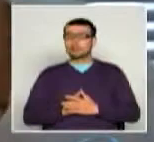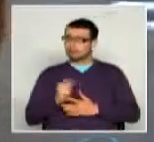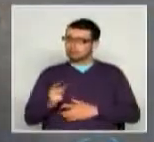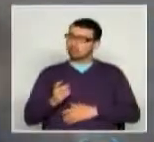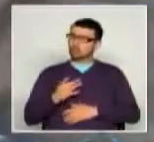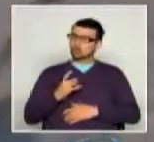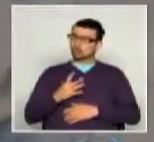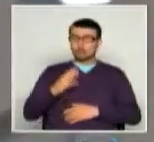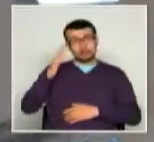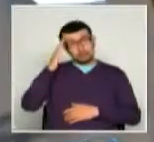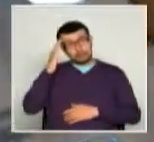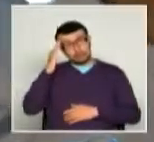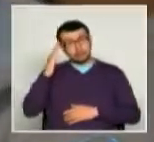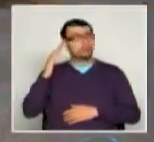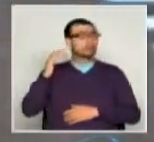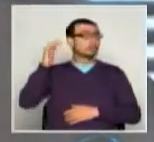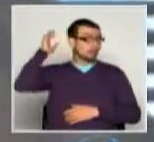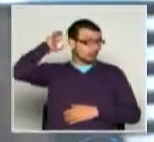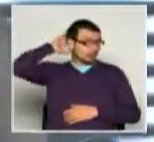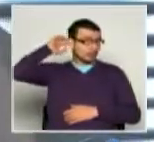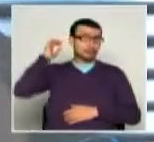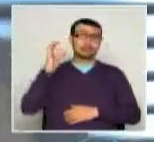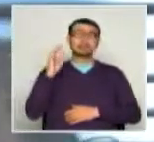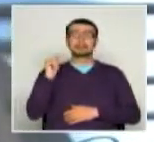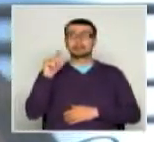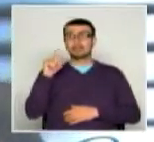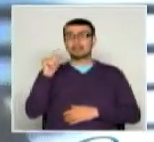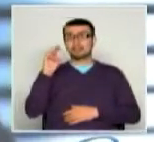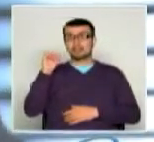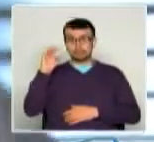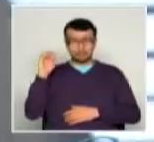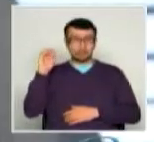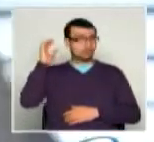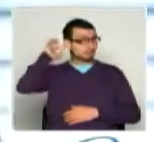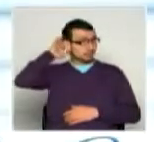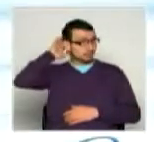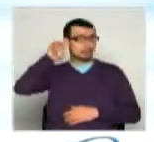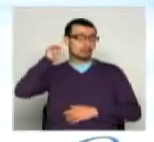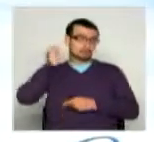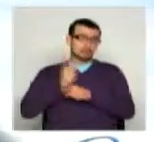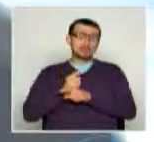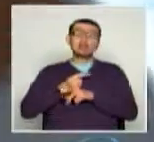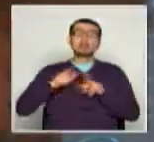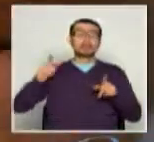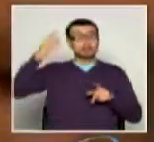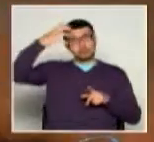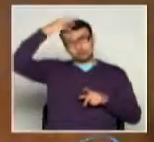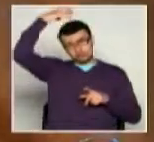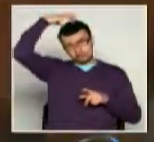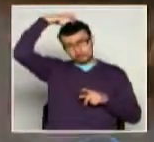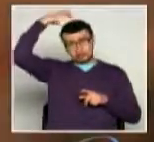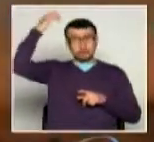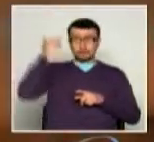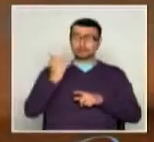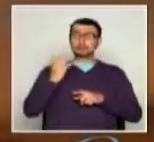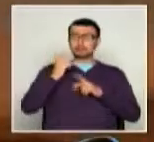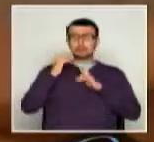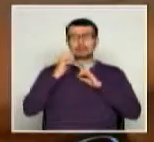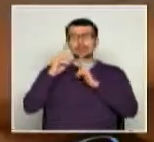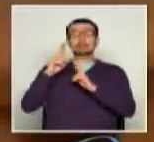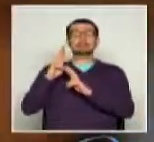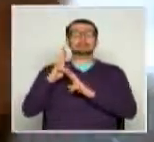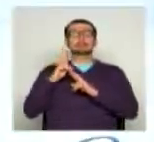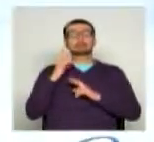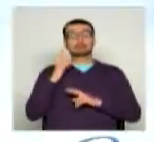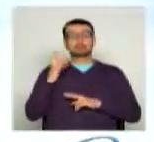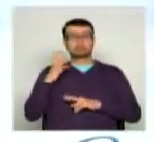se procesa a nivel talámico, pero el que da la respuesta del dolor es la corteza cerebral. Entonces, en él vamos a coger